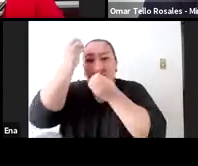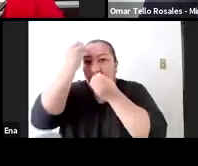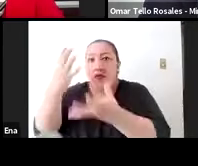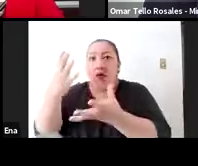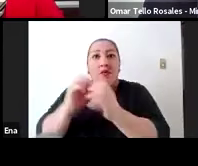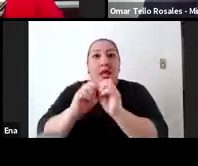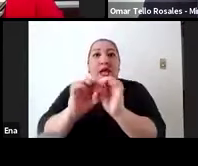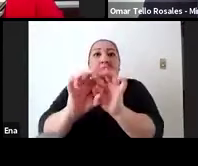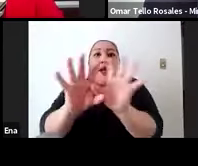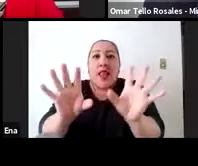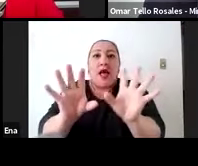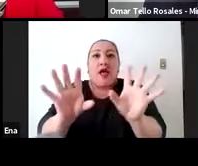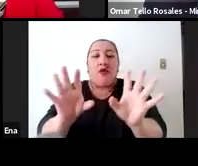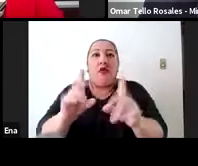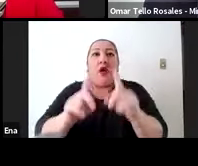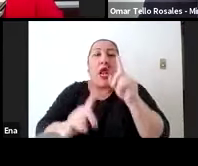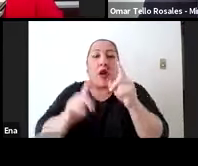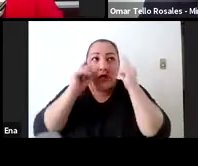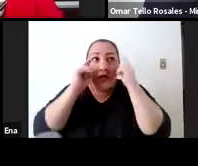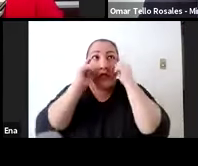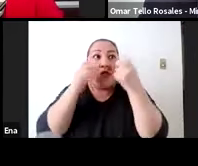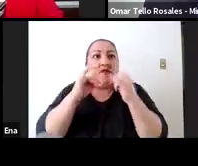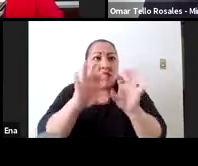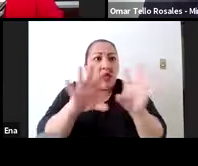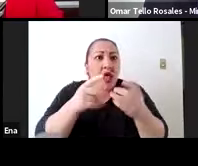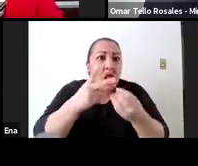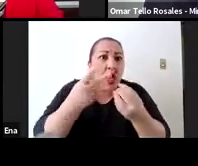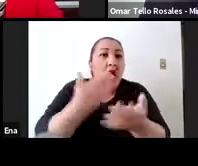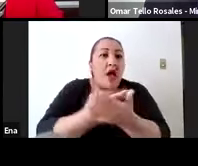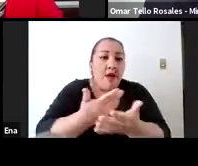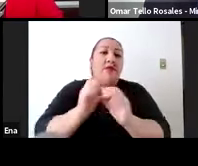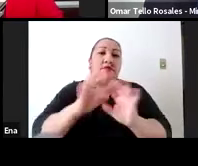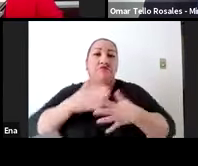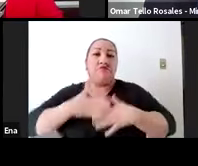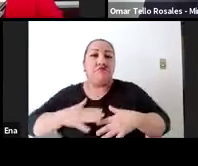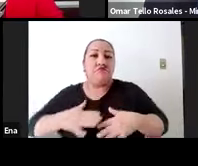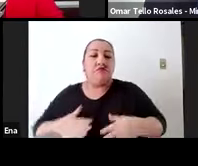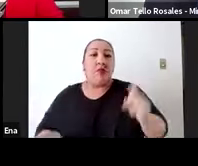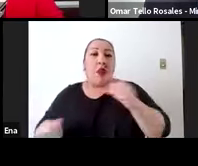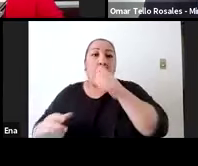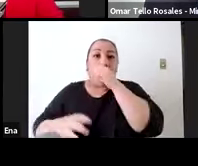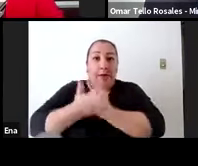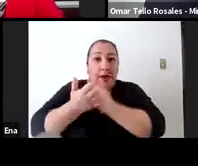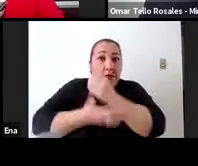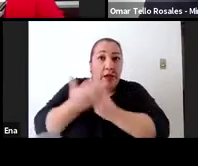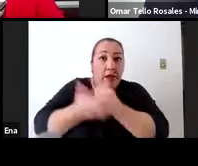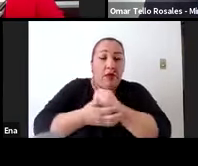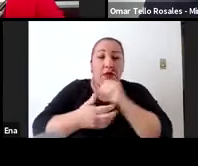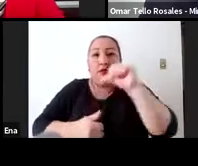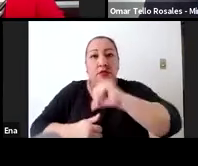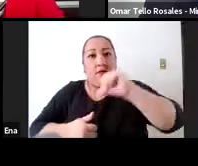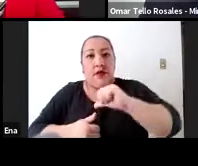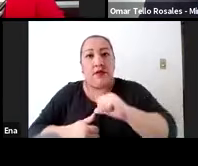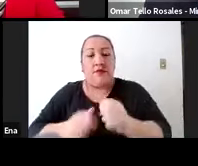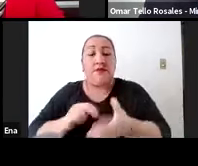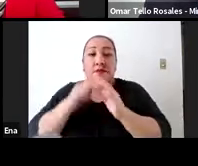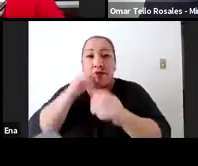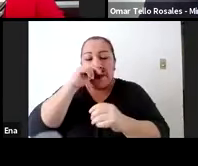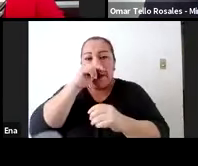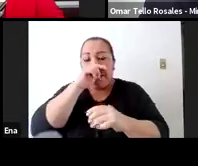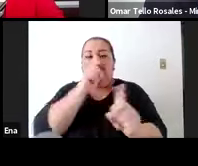la inexactitud de la información que circula y que debilita el trabajo en las políticas, como el enfrentamiento de los